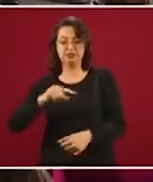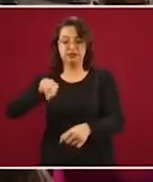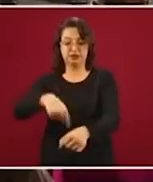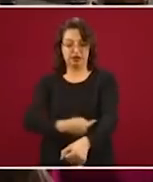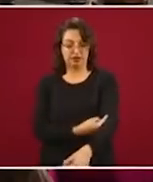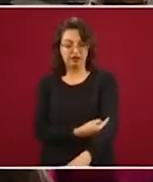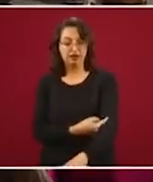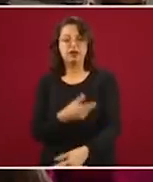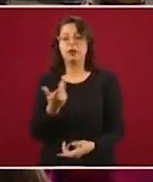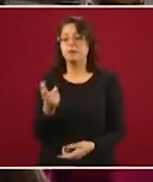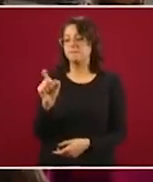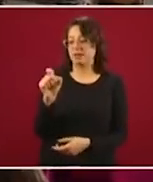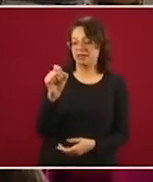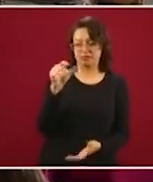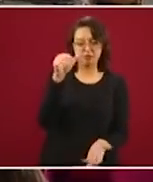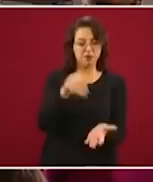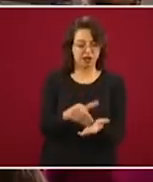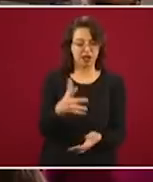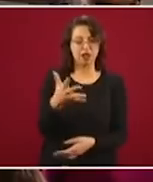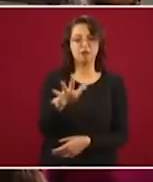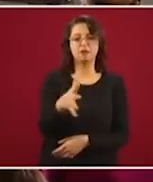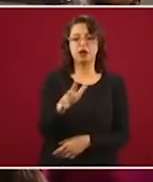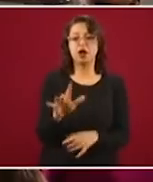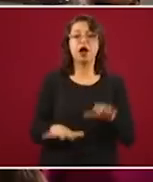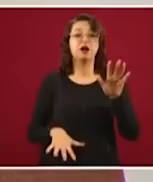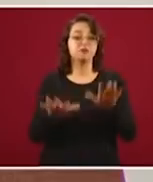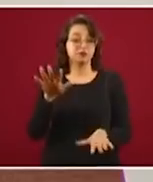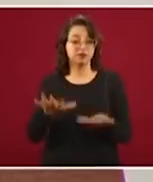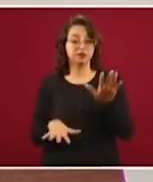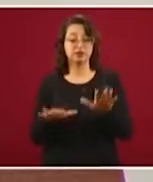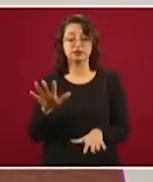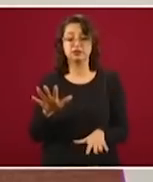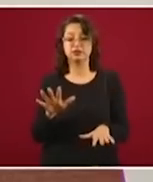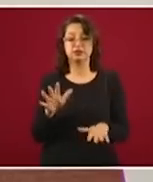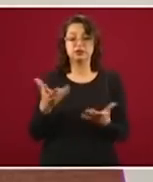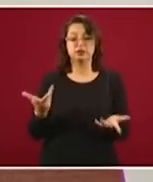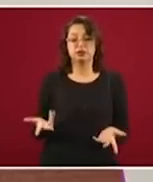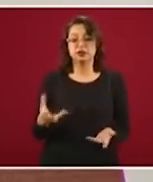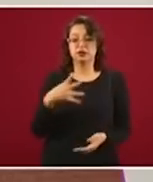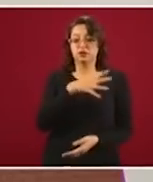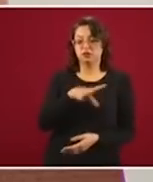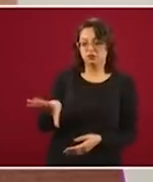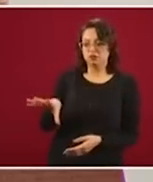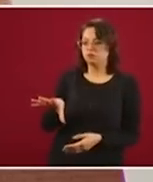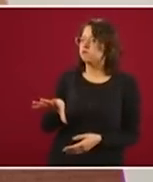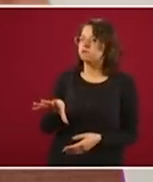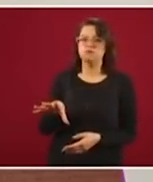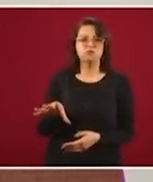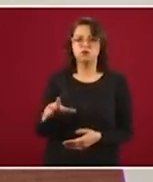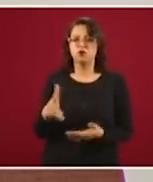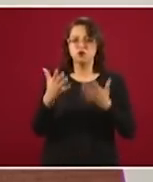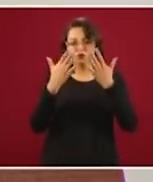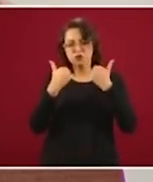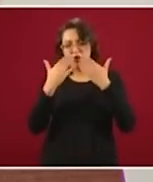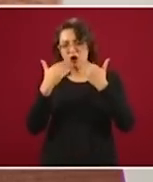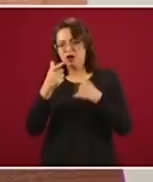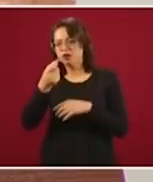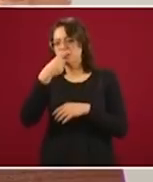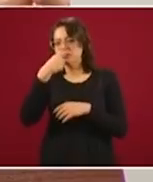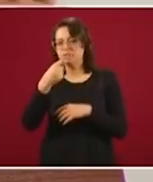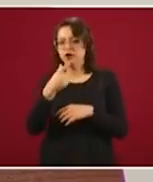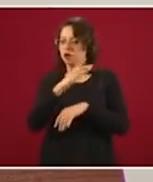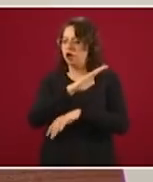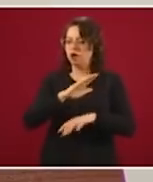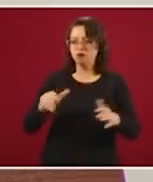mil pacientes, hemos tenido alguna situación, ojo, no de rechazo, sino de postergación de algún tratamiento